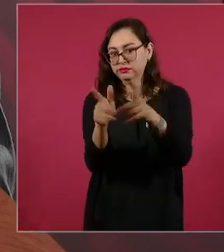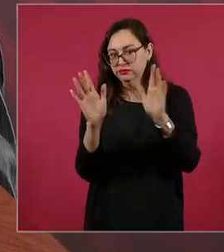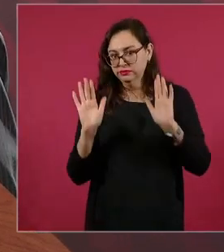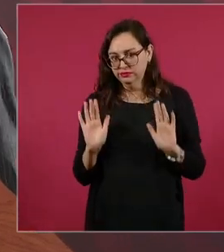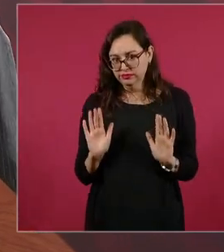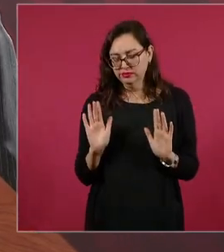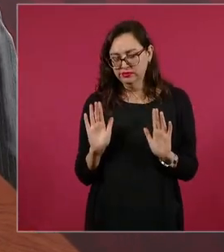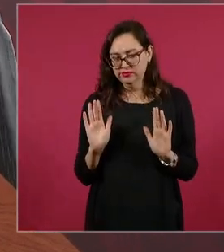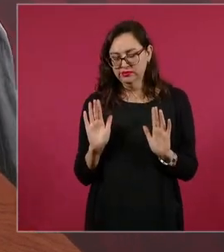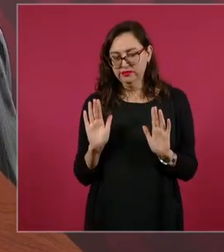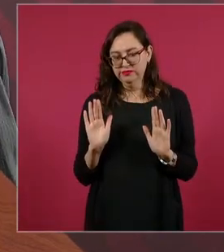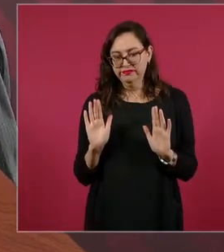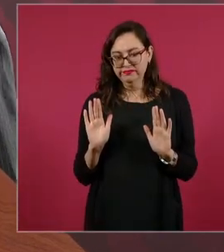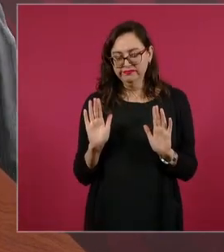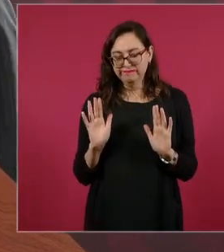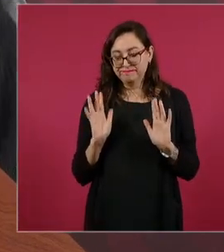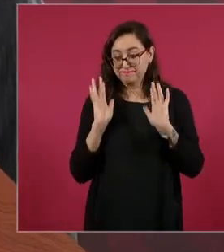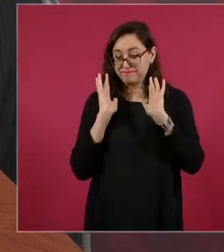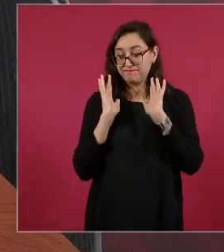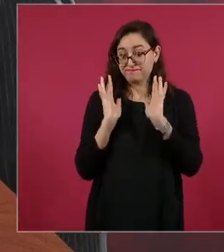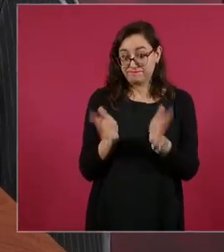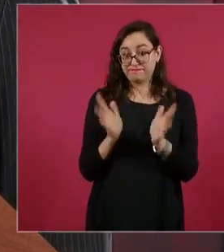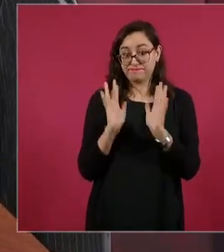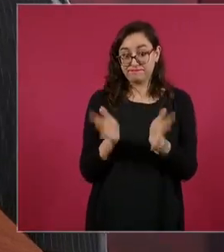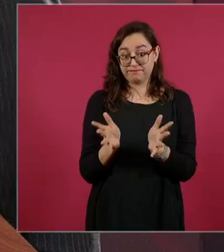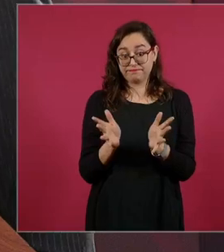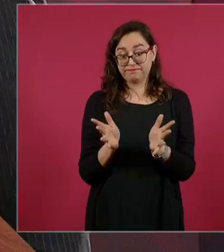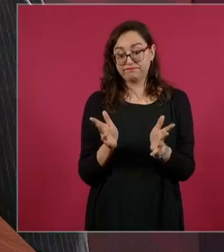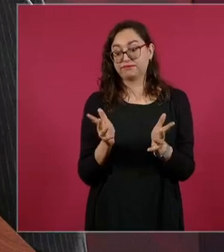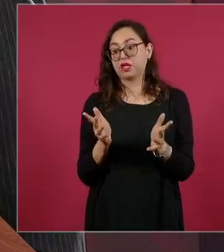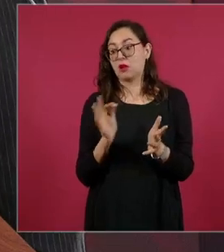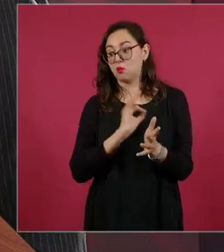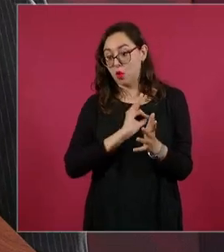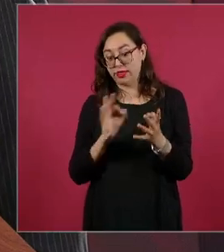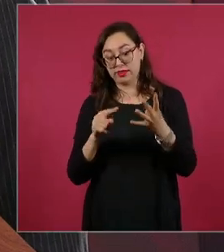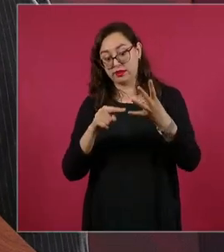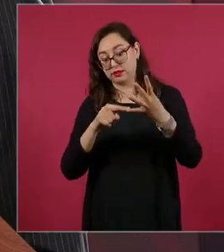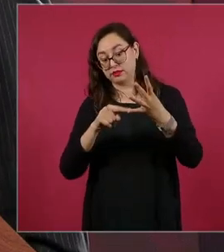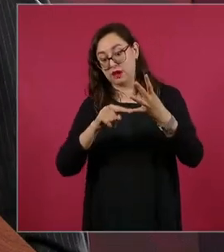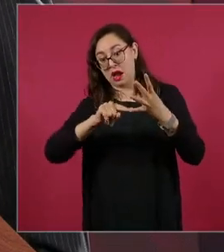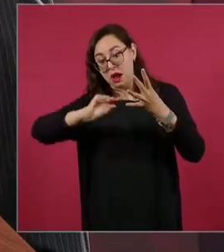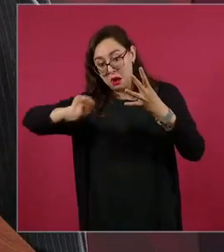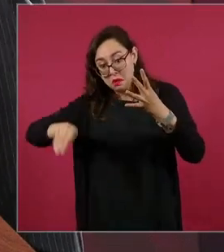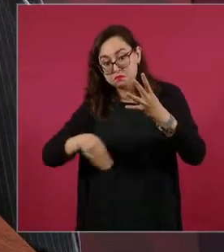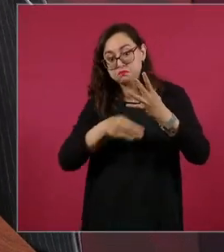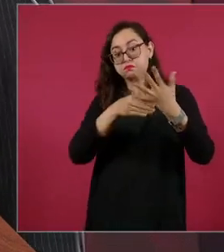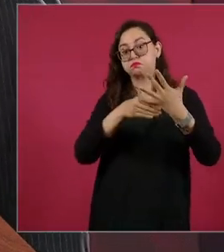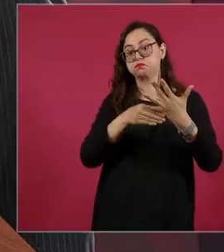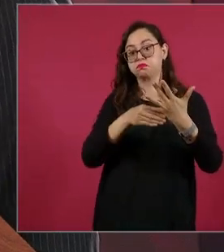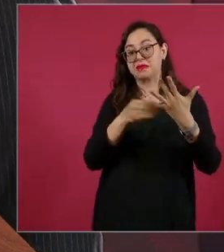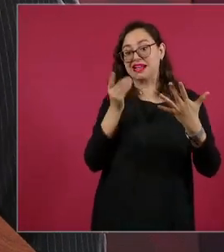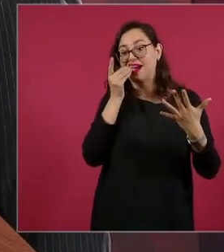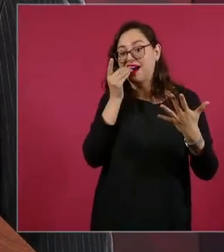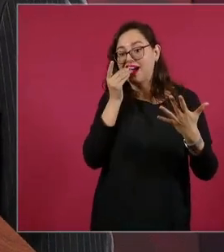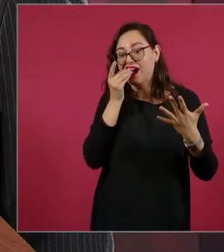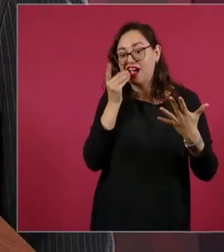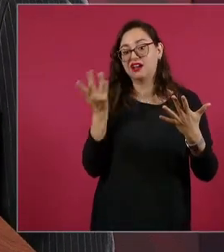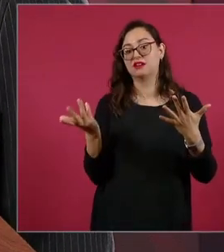si se tienen los servicios dentales en todos los hospitales